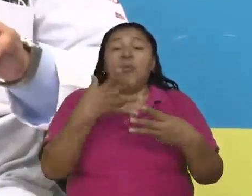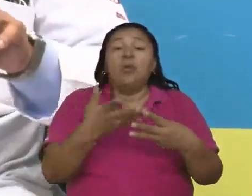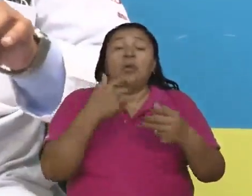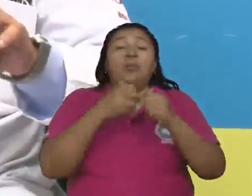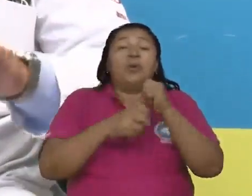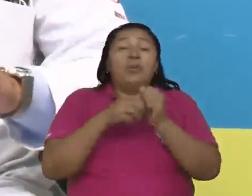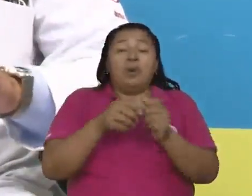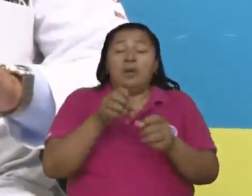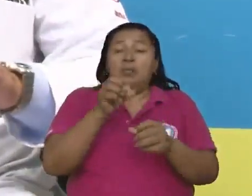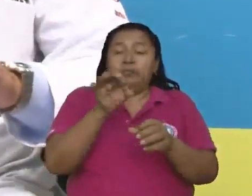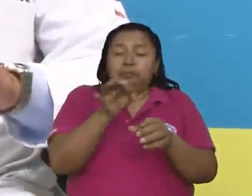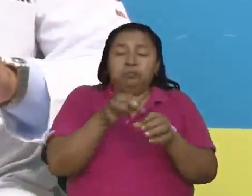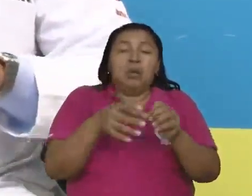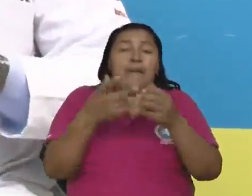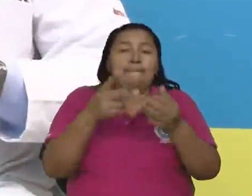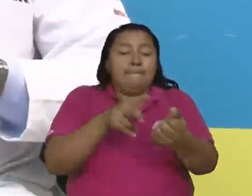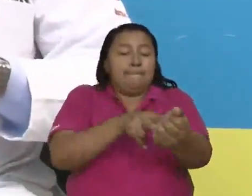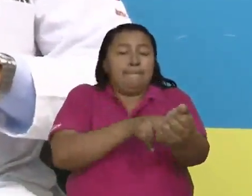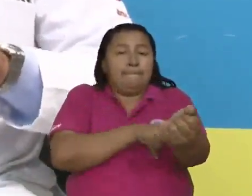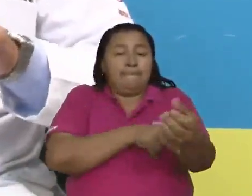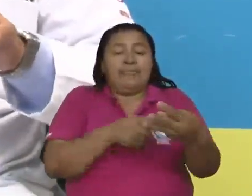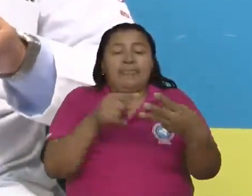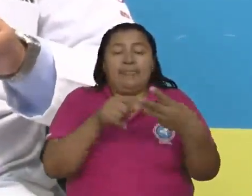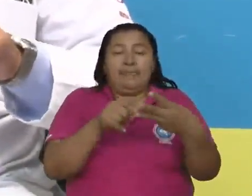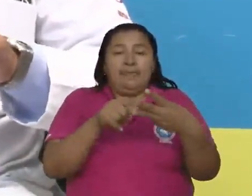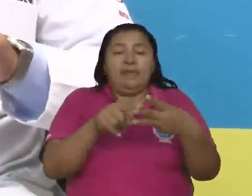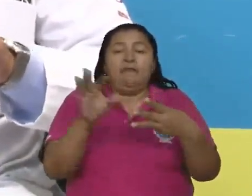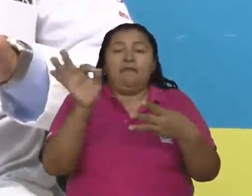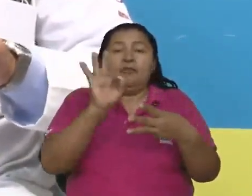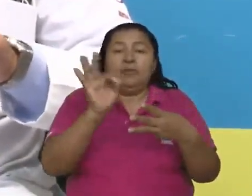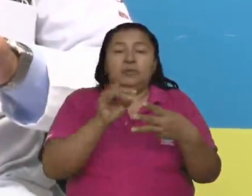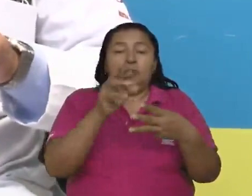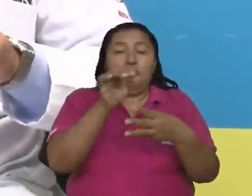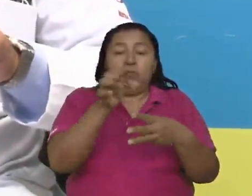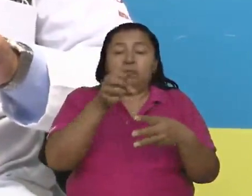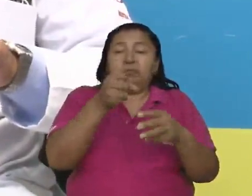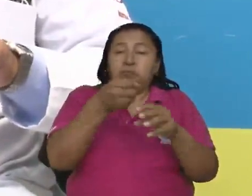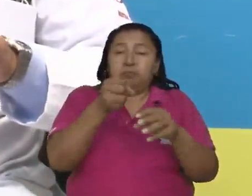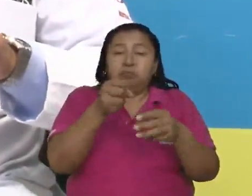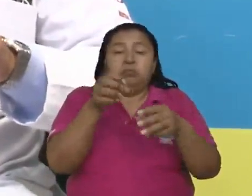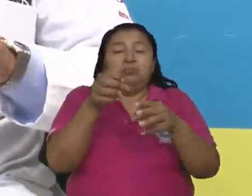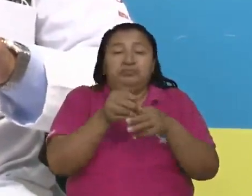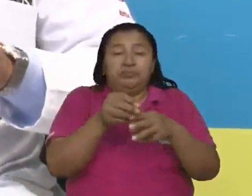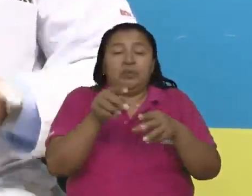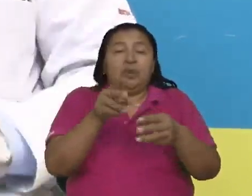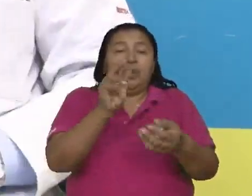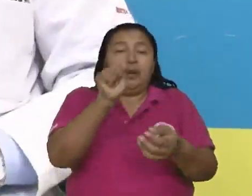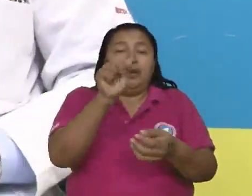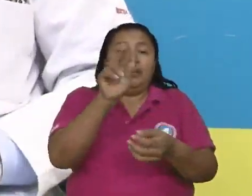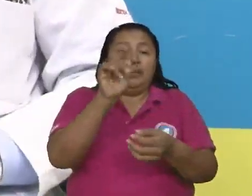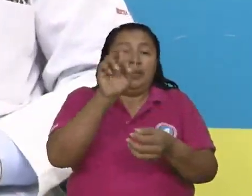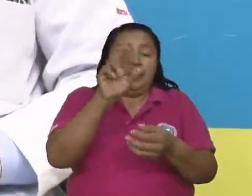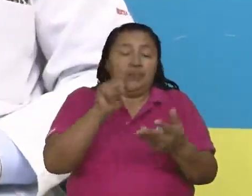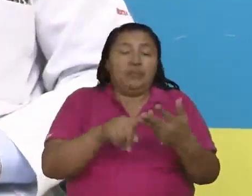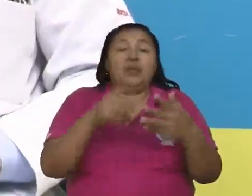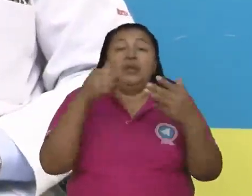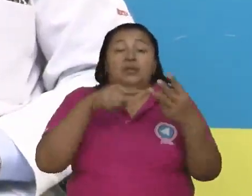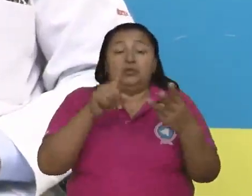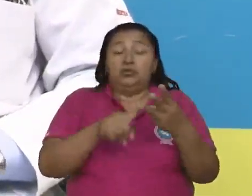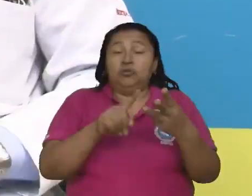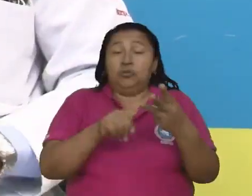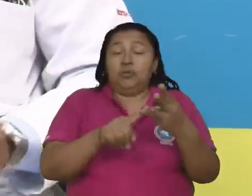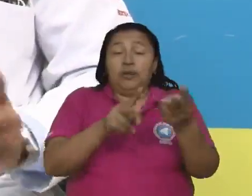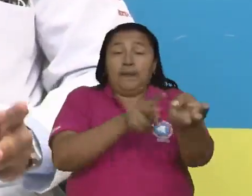trombo, pero en una arteria. La otra se da por la formación de esa coagulación o ese coágulo en una vena. La enfermedad tromboembólica